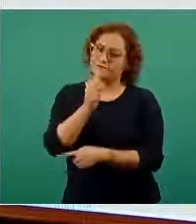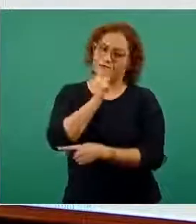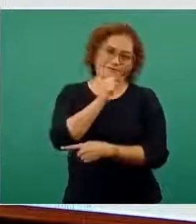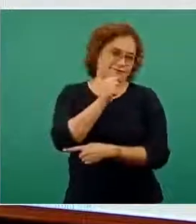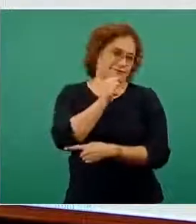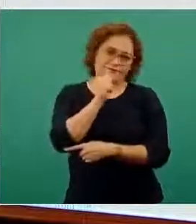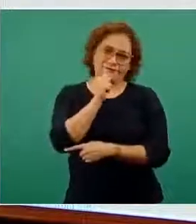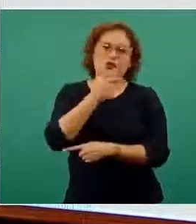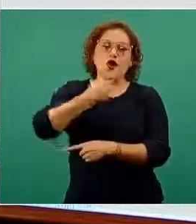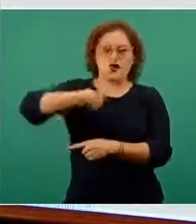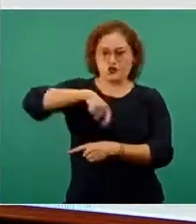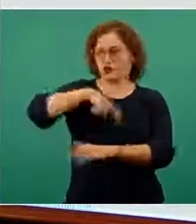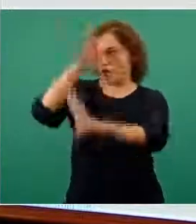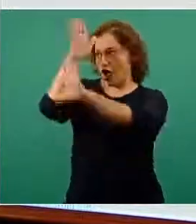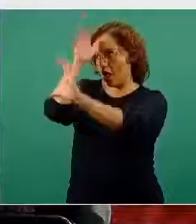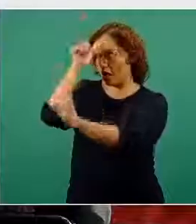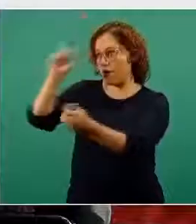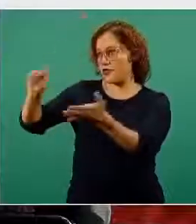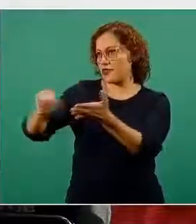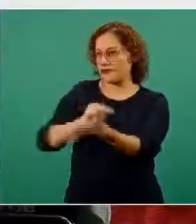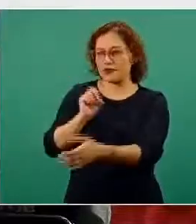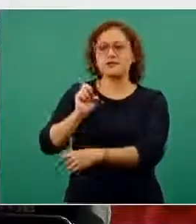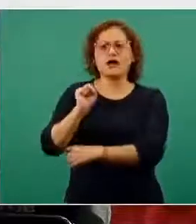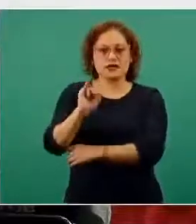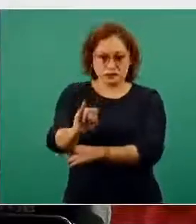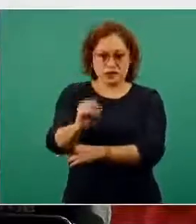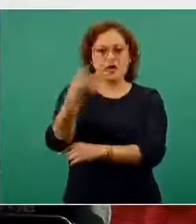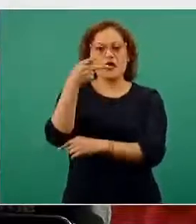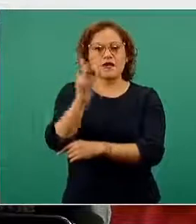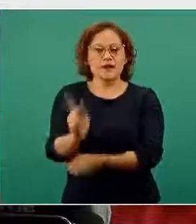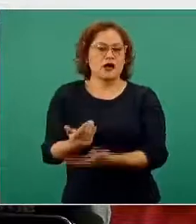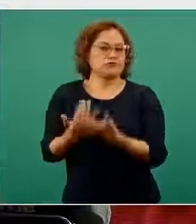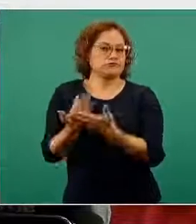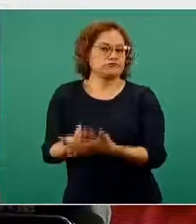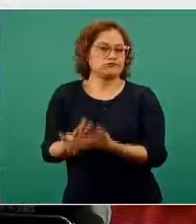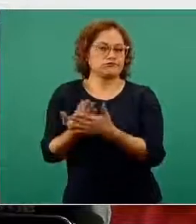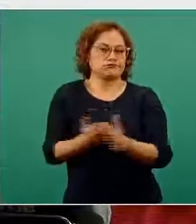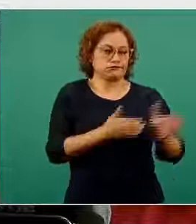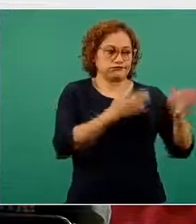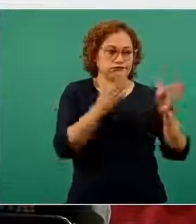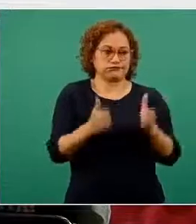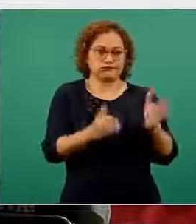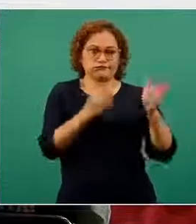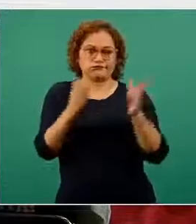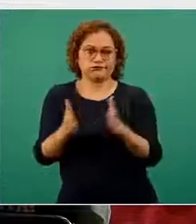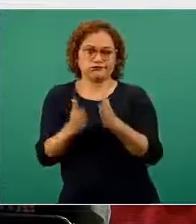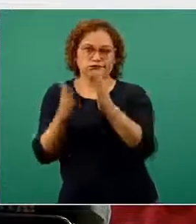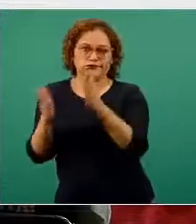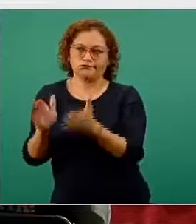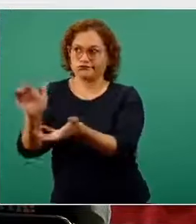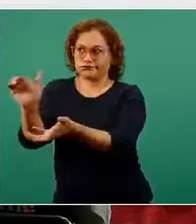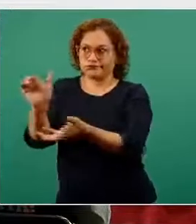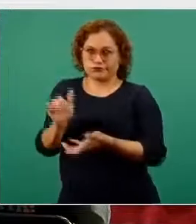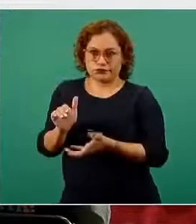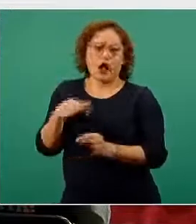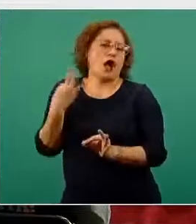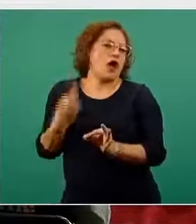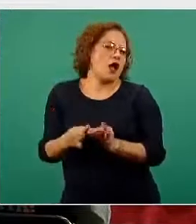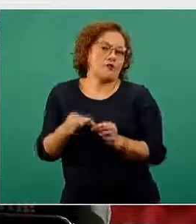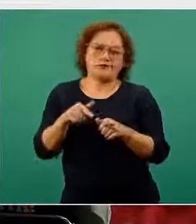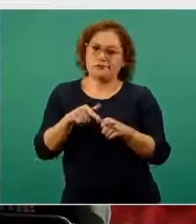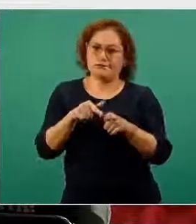que va a llegar y esto es importante. Entonces, la asignación en cada estado, además del